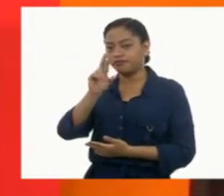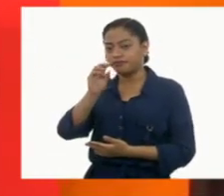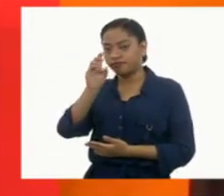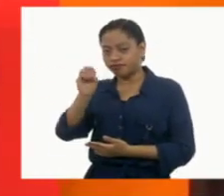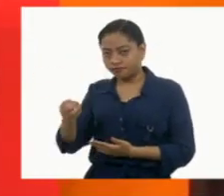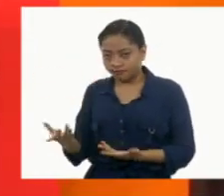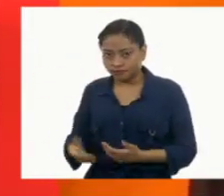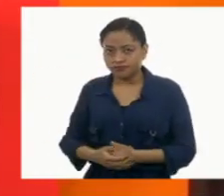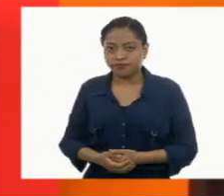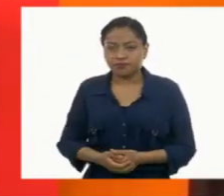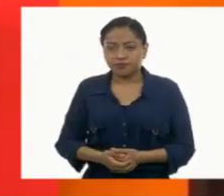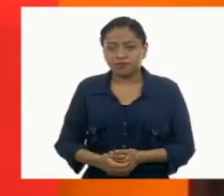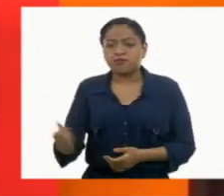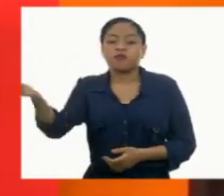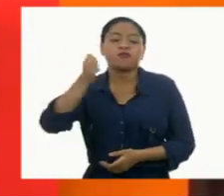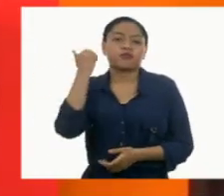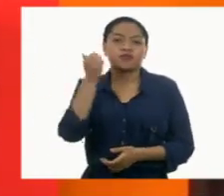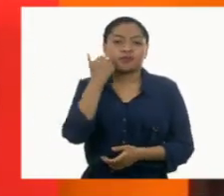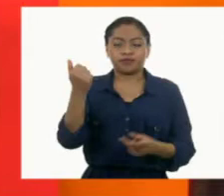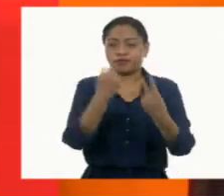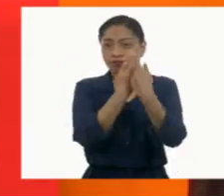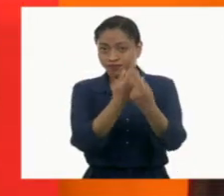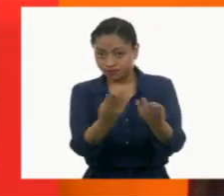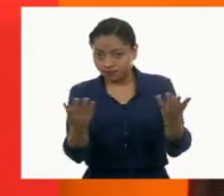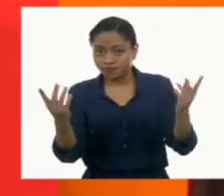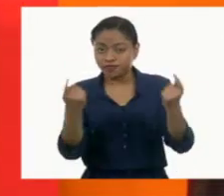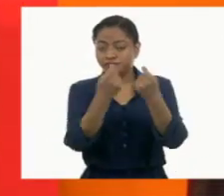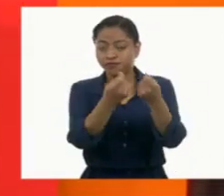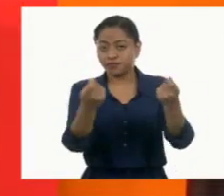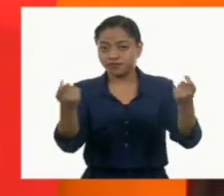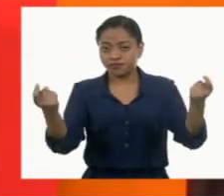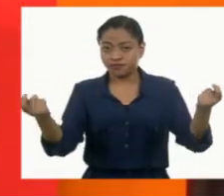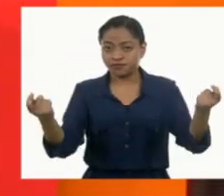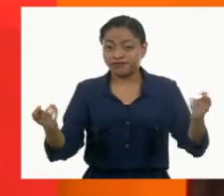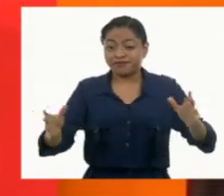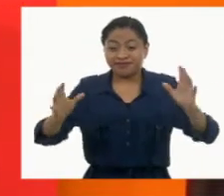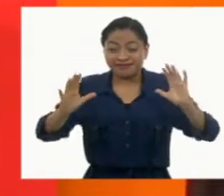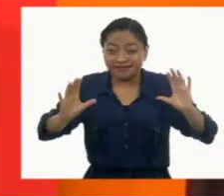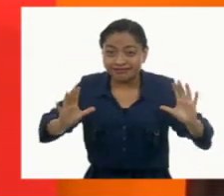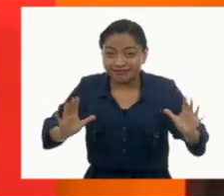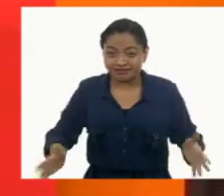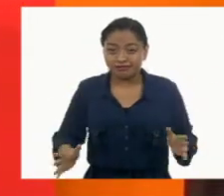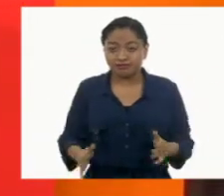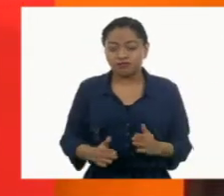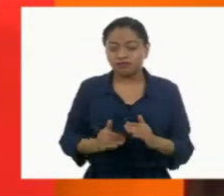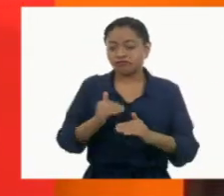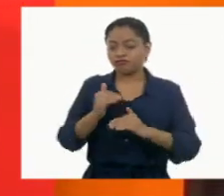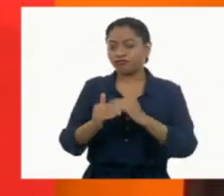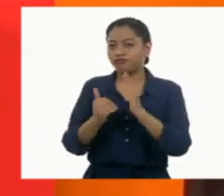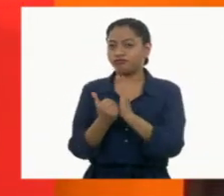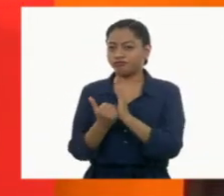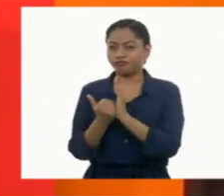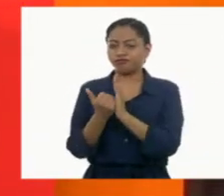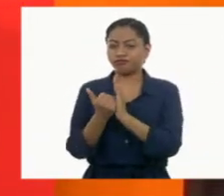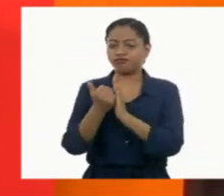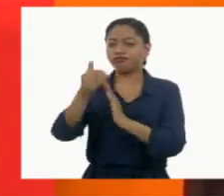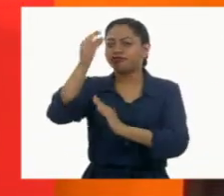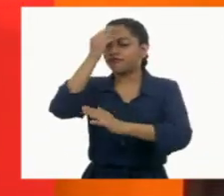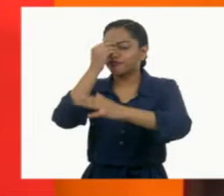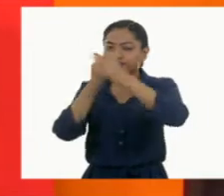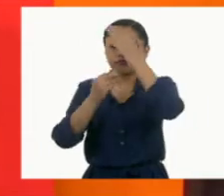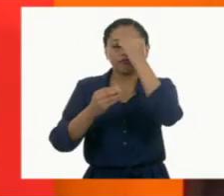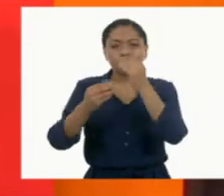para aquellas alumnas y alumnos que ya están desarrollando un poco más, consolidando su aprendizaje y